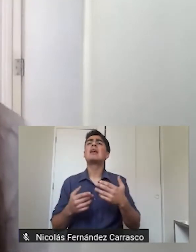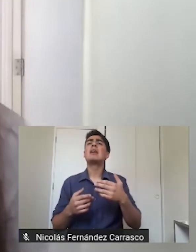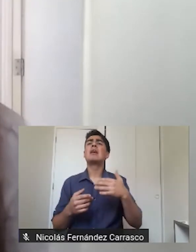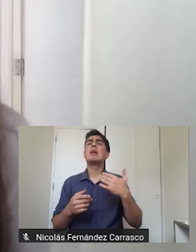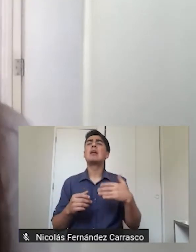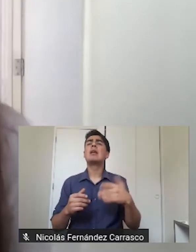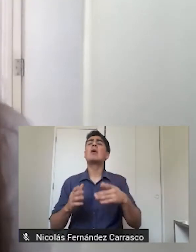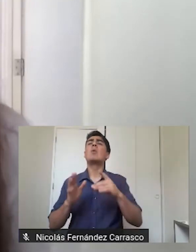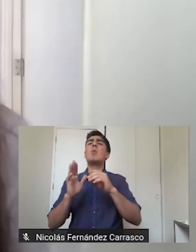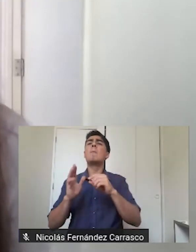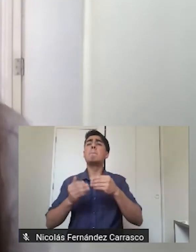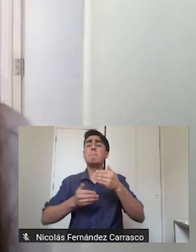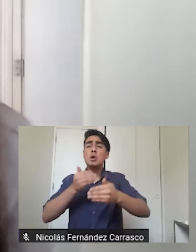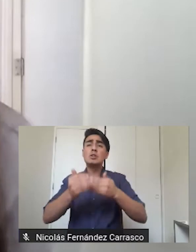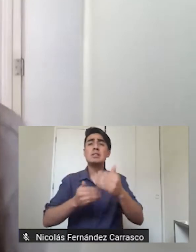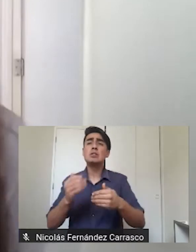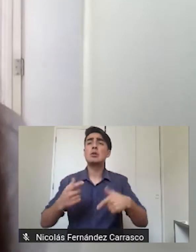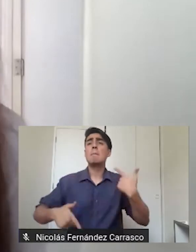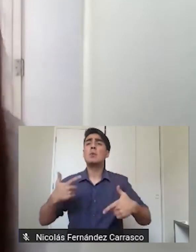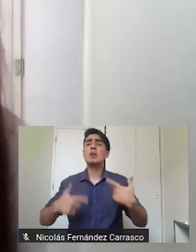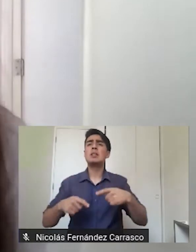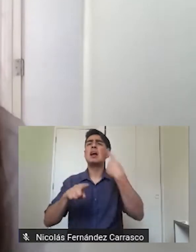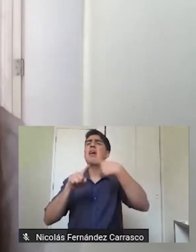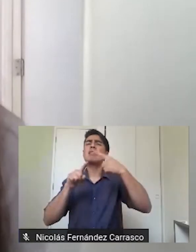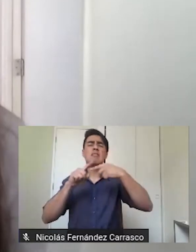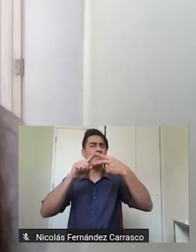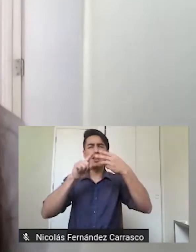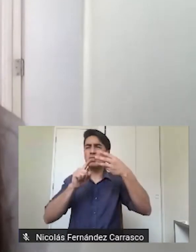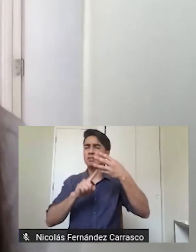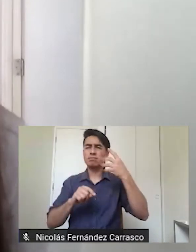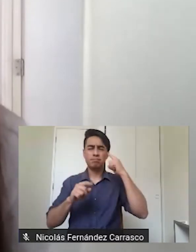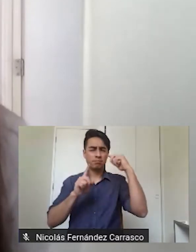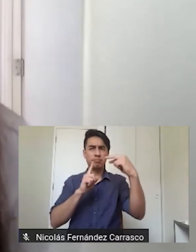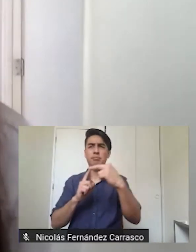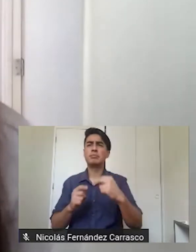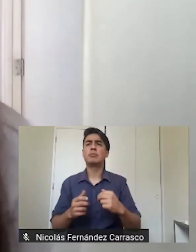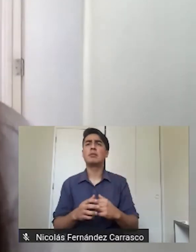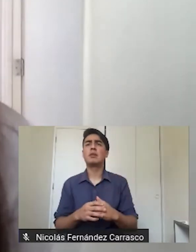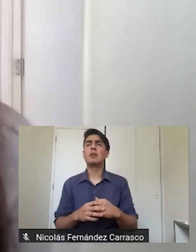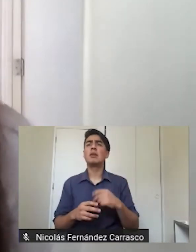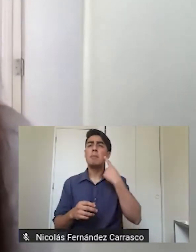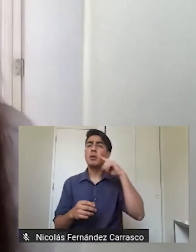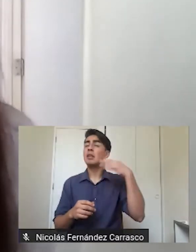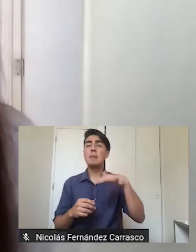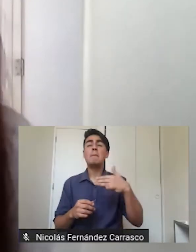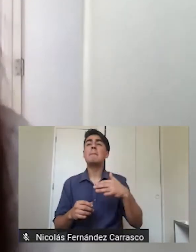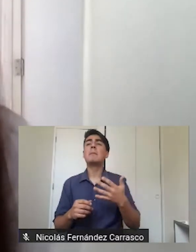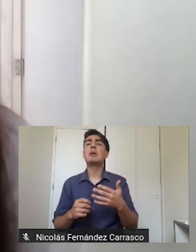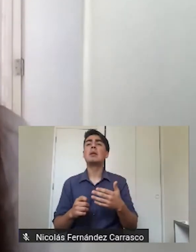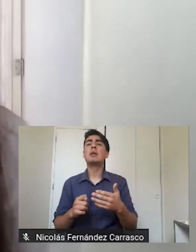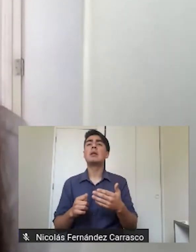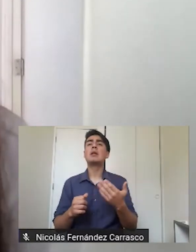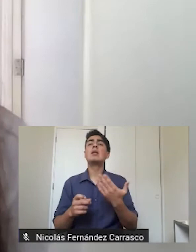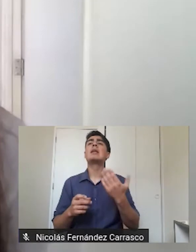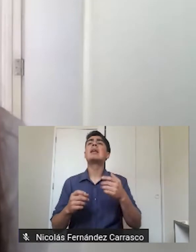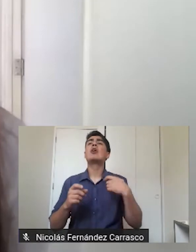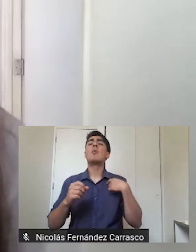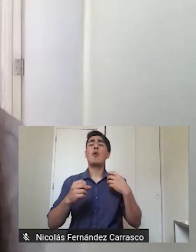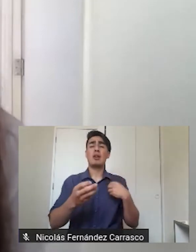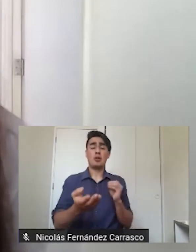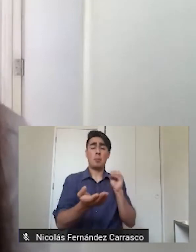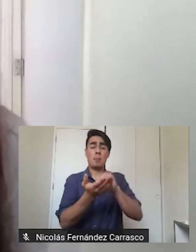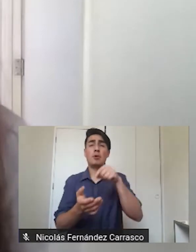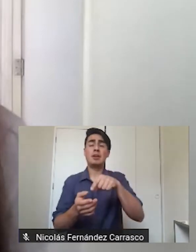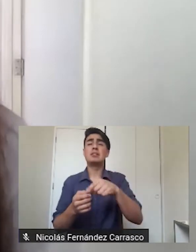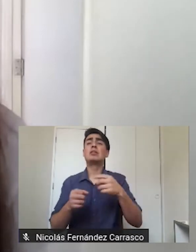de actividad política muy importante en distintas dimensiones, pero sobre todo porque hemos reincorporado la educación de la ciudadanía a